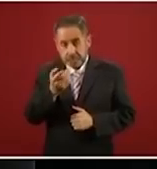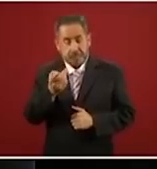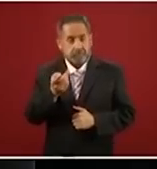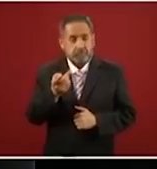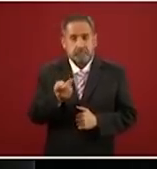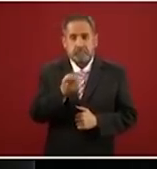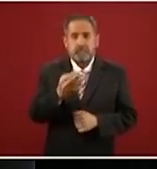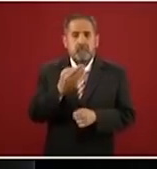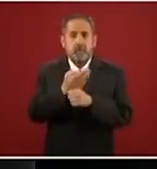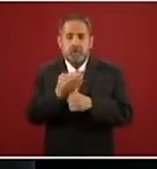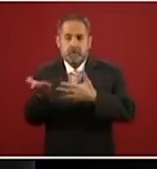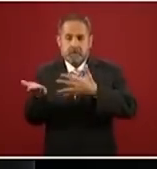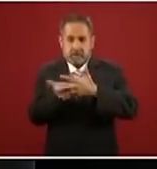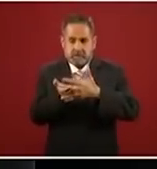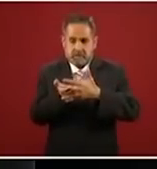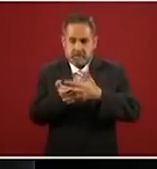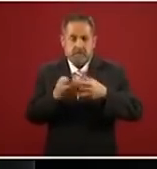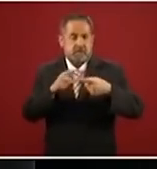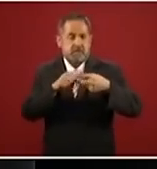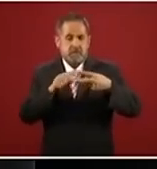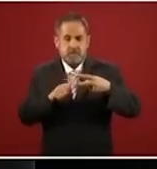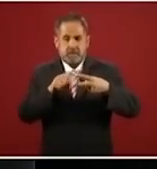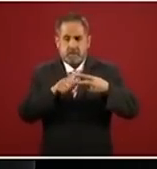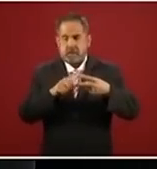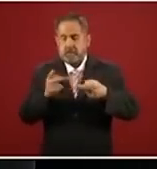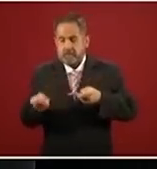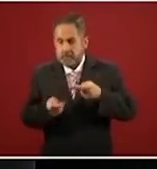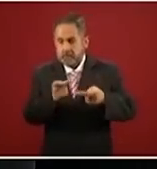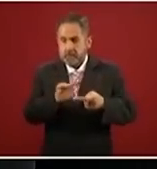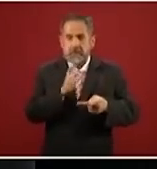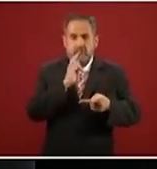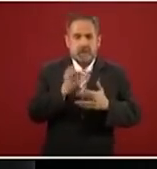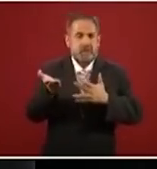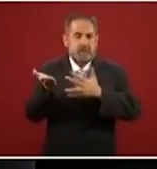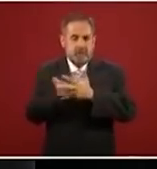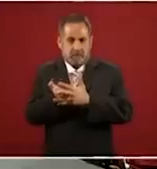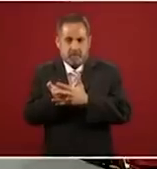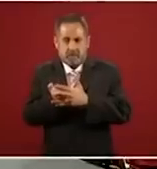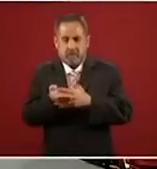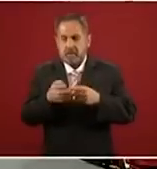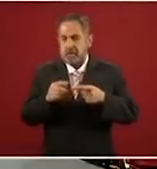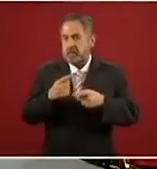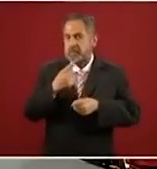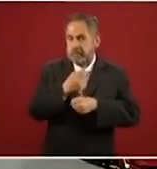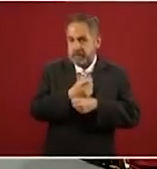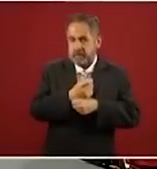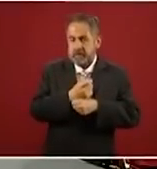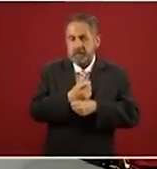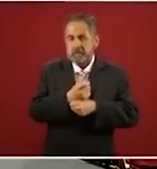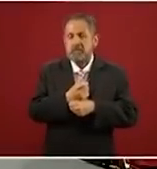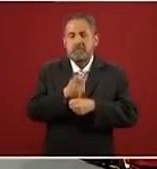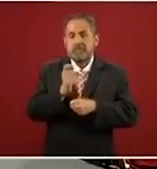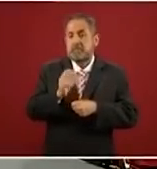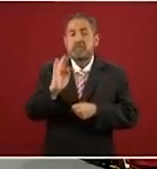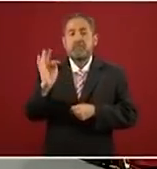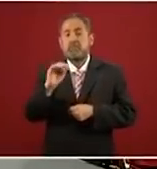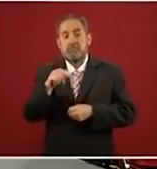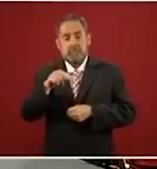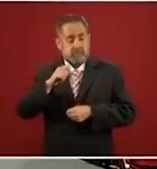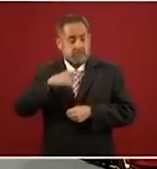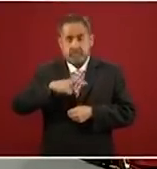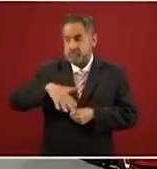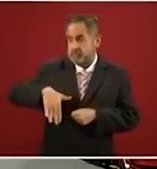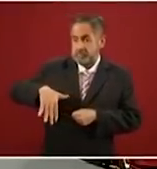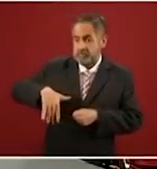dividimos en dos la sesión de preguntas y respuestas primero si hay sobre